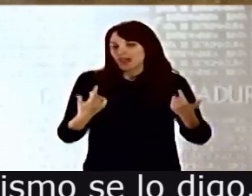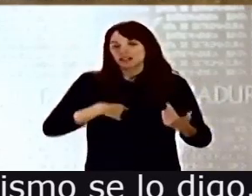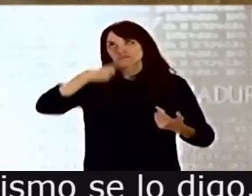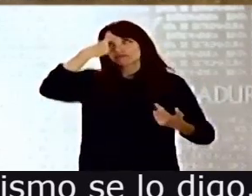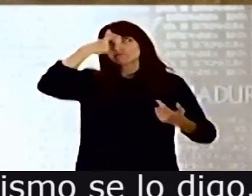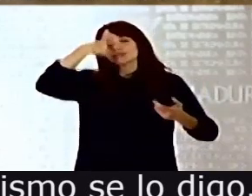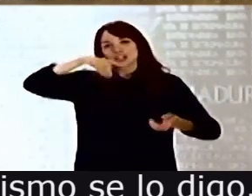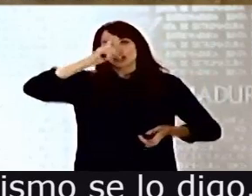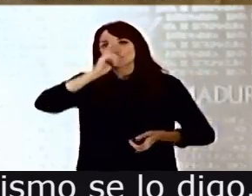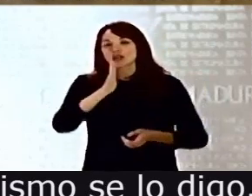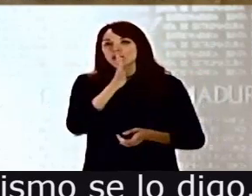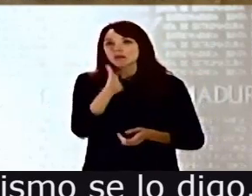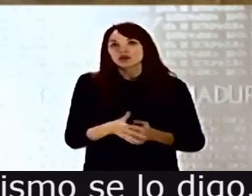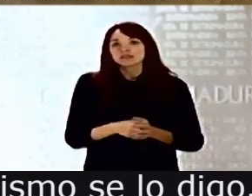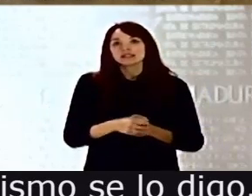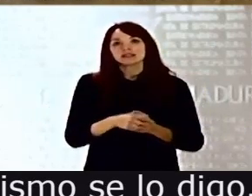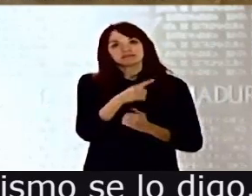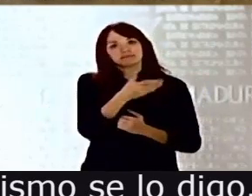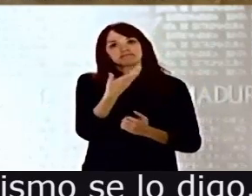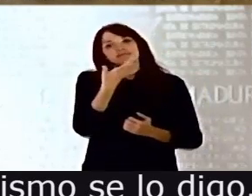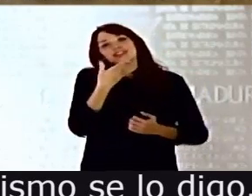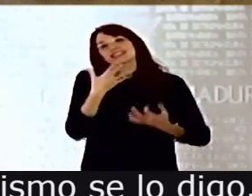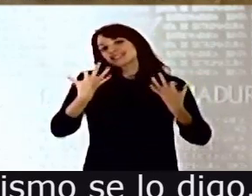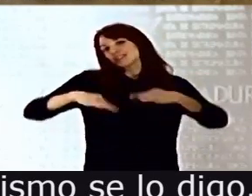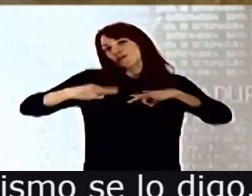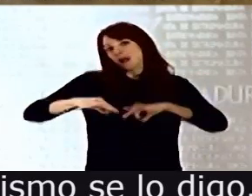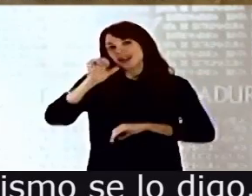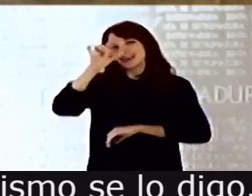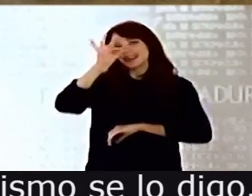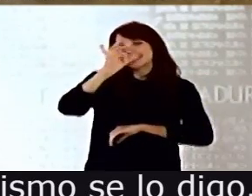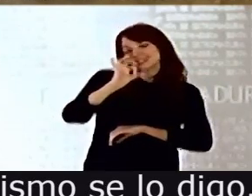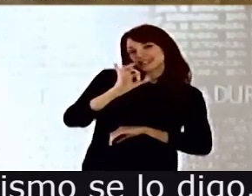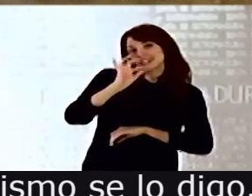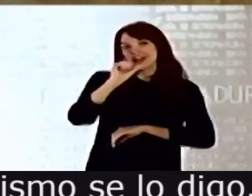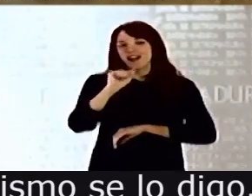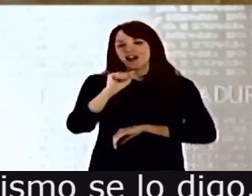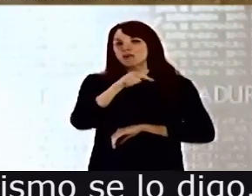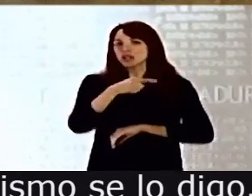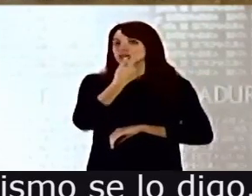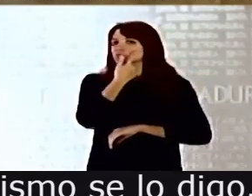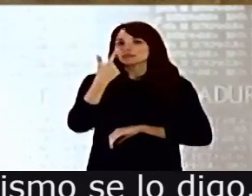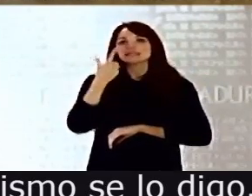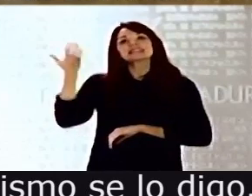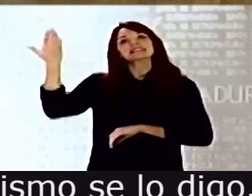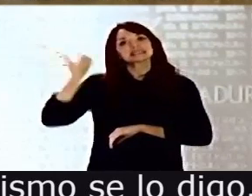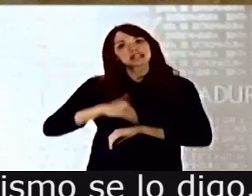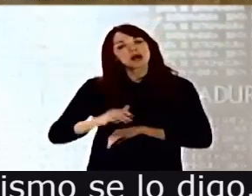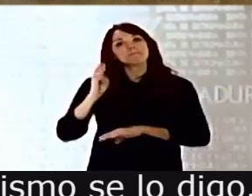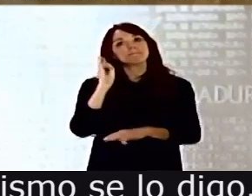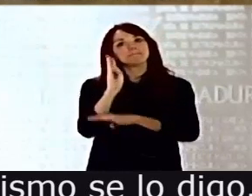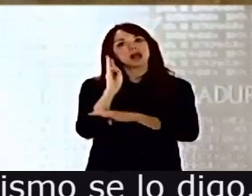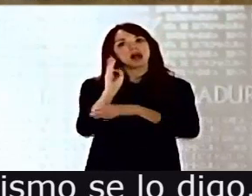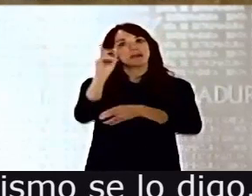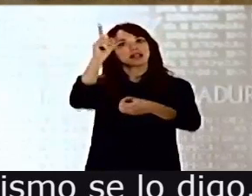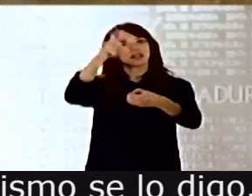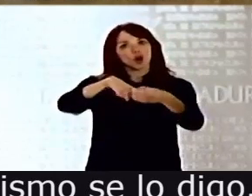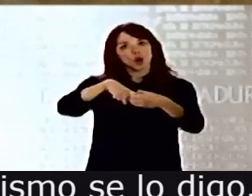sé porque familiarmente la conozco como Elisa, pero ha comparecido en sede parlamentaria. No escuchaba su nombre ni el